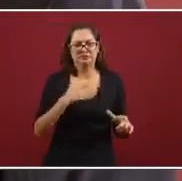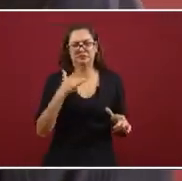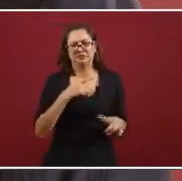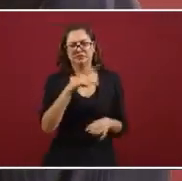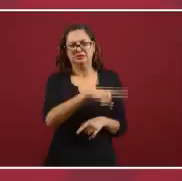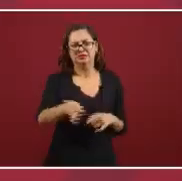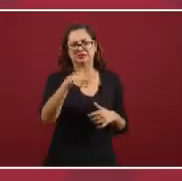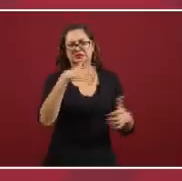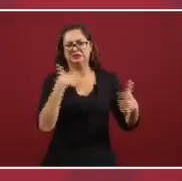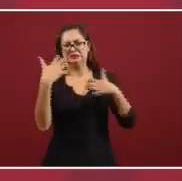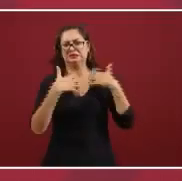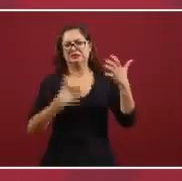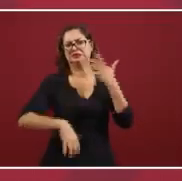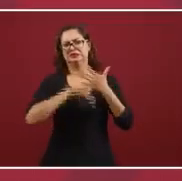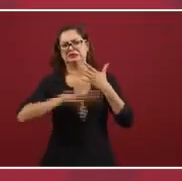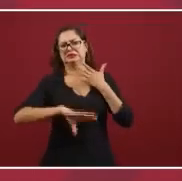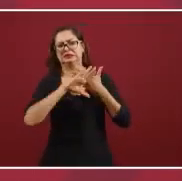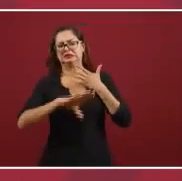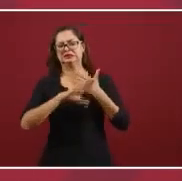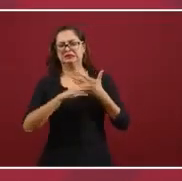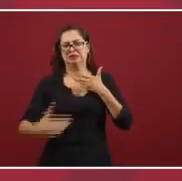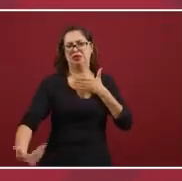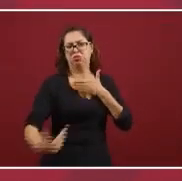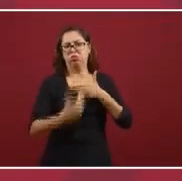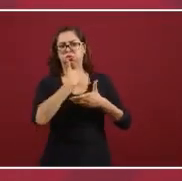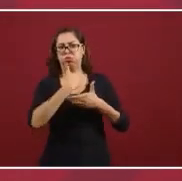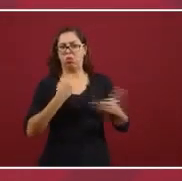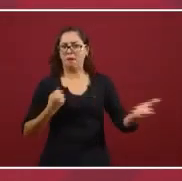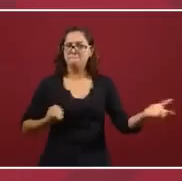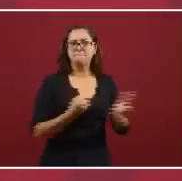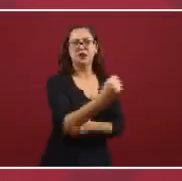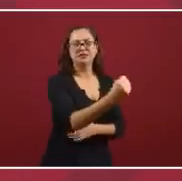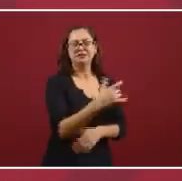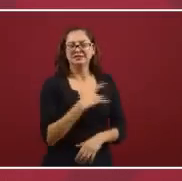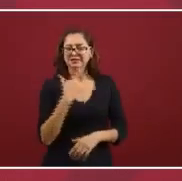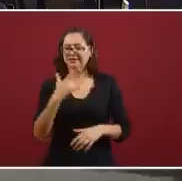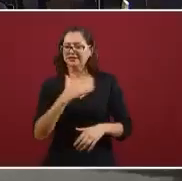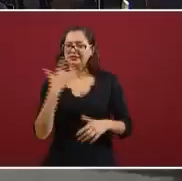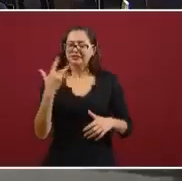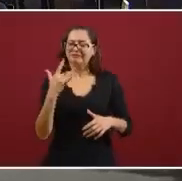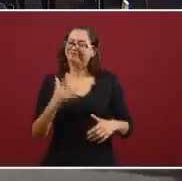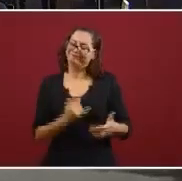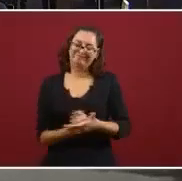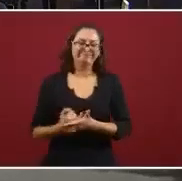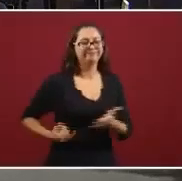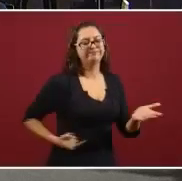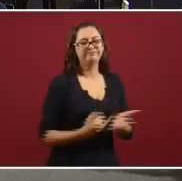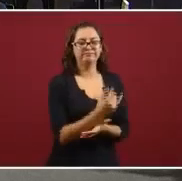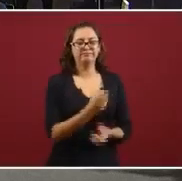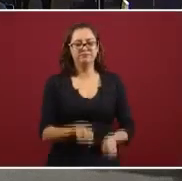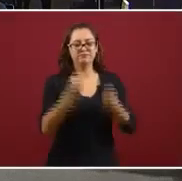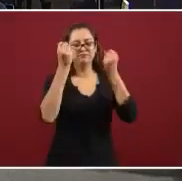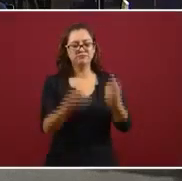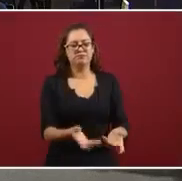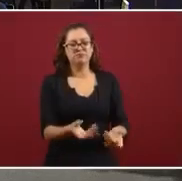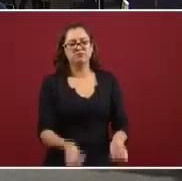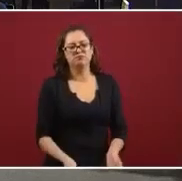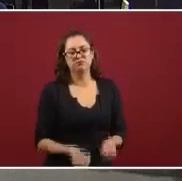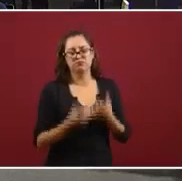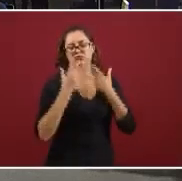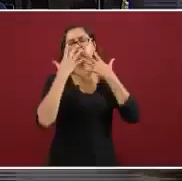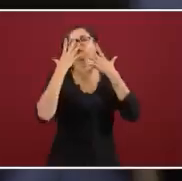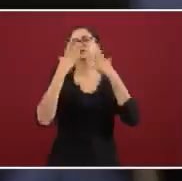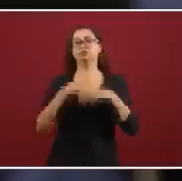agresivos, y por eso tomaron esa decisión. ¿La respalda usted? ¿Respalda esta decisión de haberles lanzado